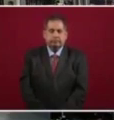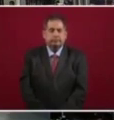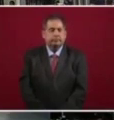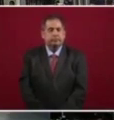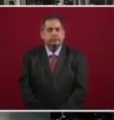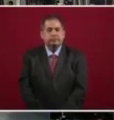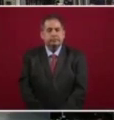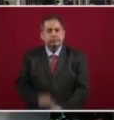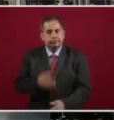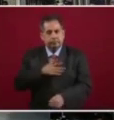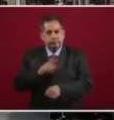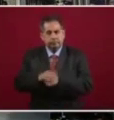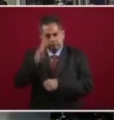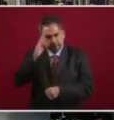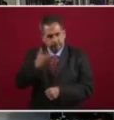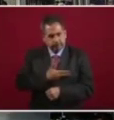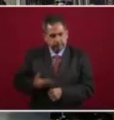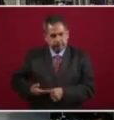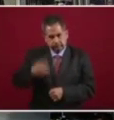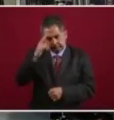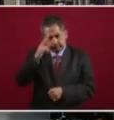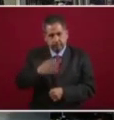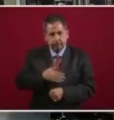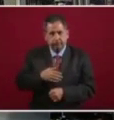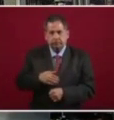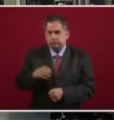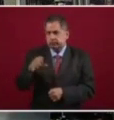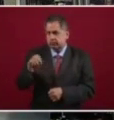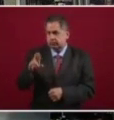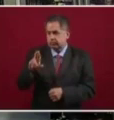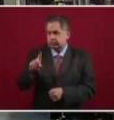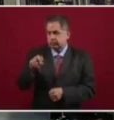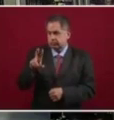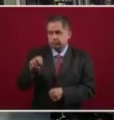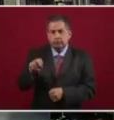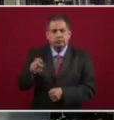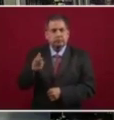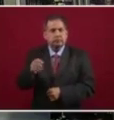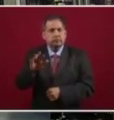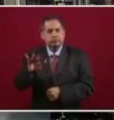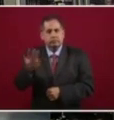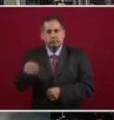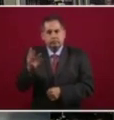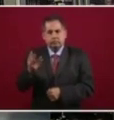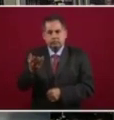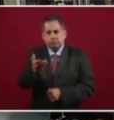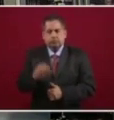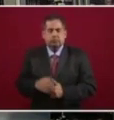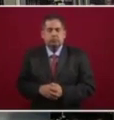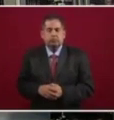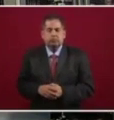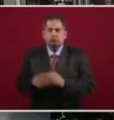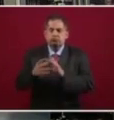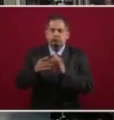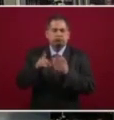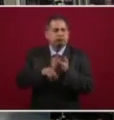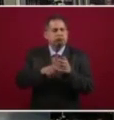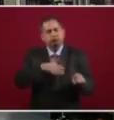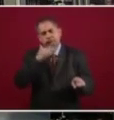Buenos días, señor presidente de la República. Soy Albino Córdoba de ACM, Canal 54. Aunque se ha hablado de